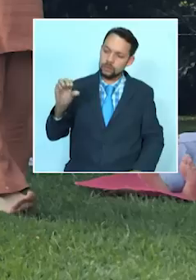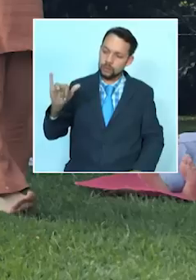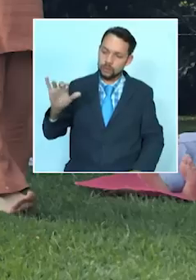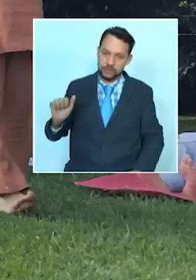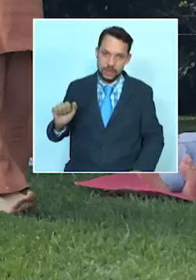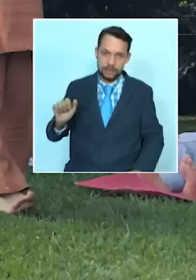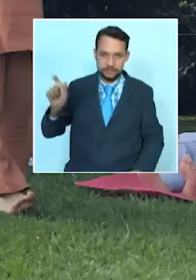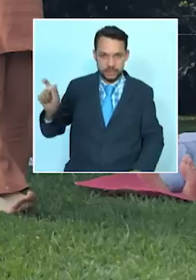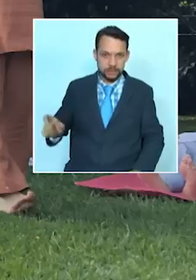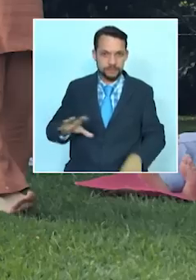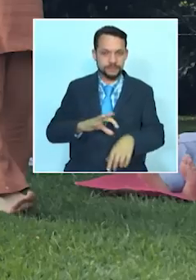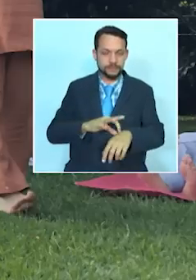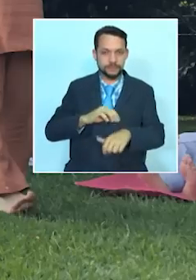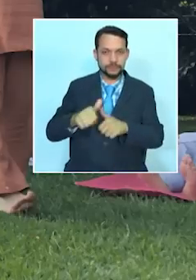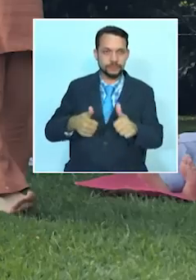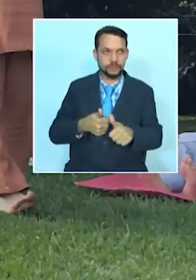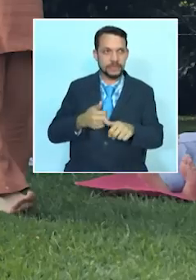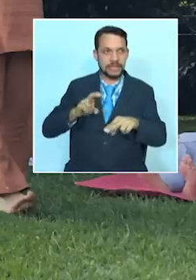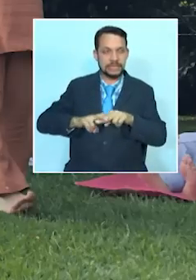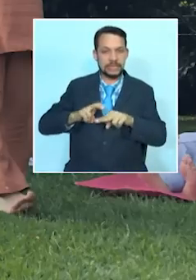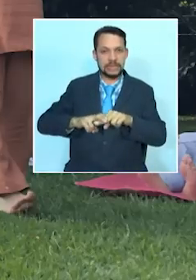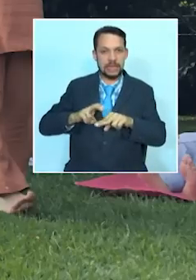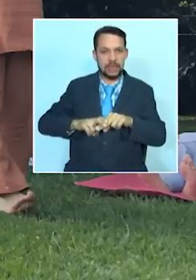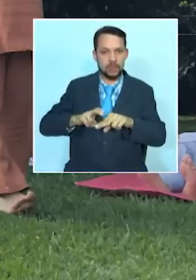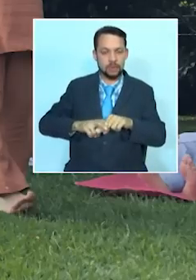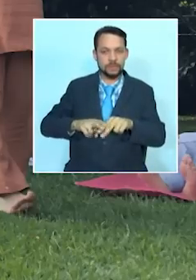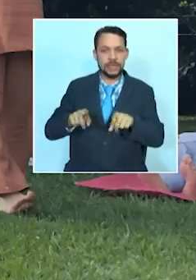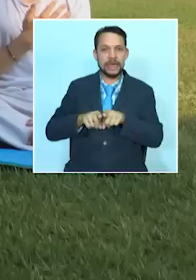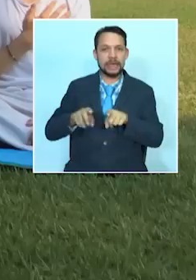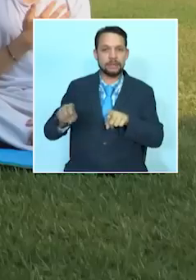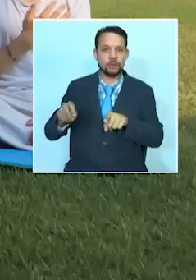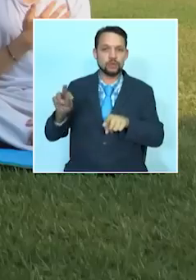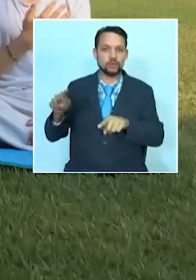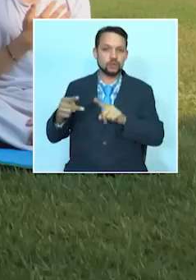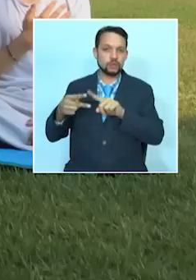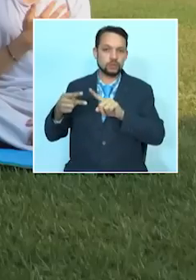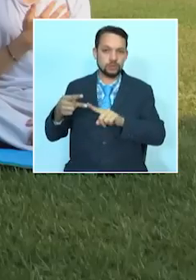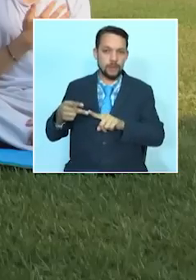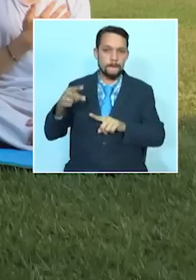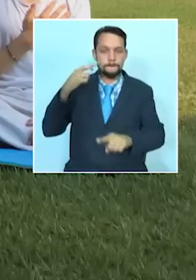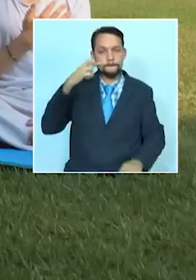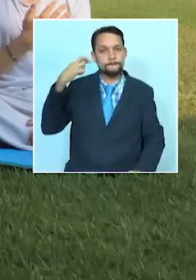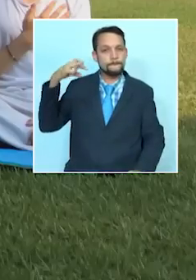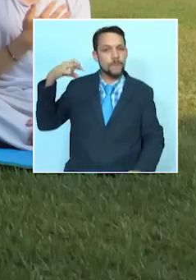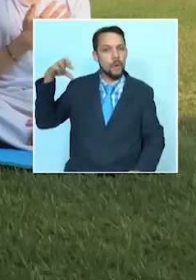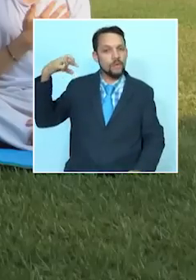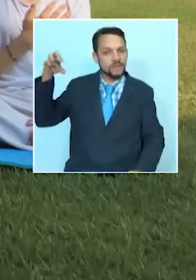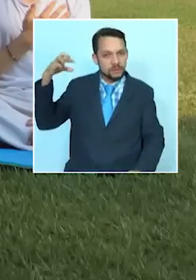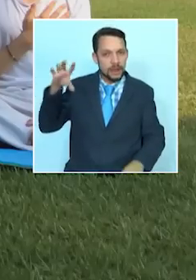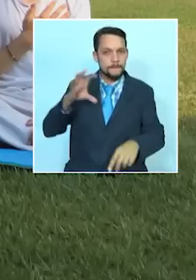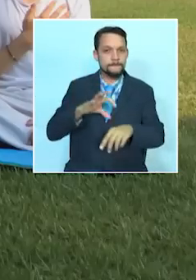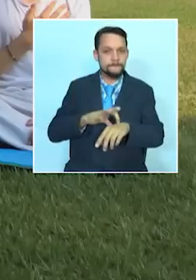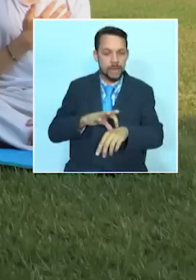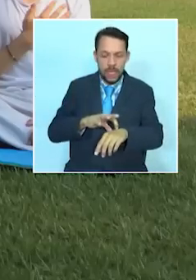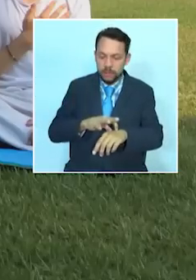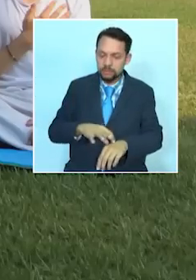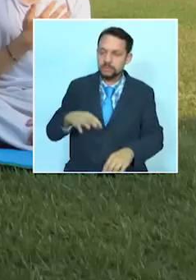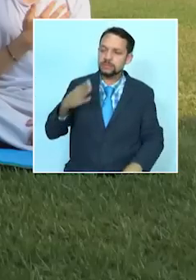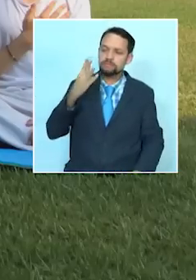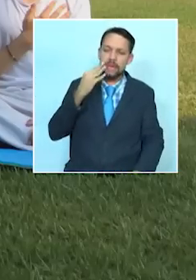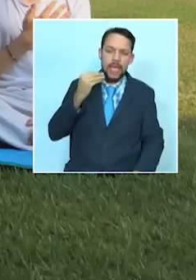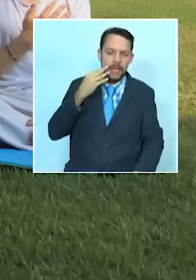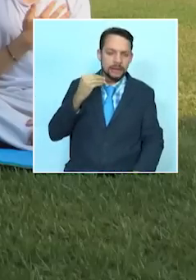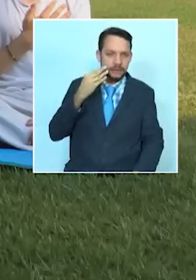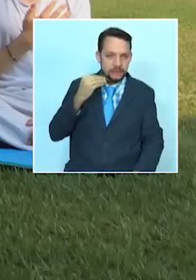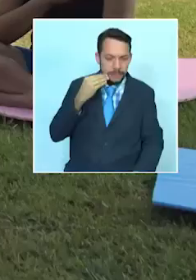y atrás está el hermano sentado son dos profesionales médicos queridísimos por aquí pasan cada rato por el programa el